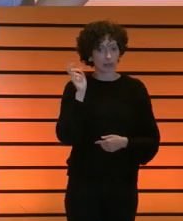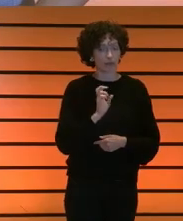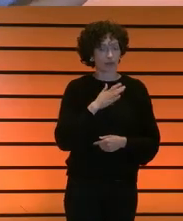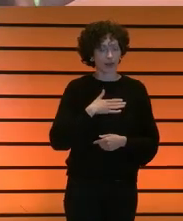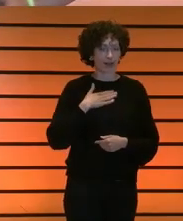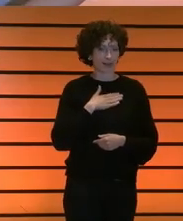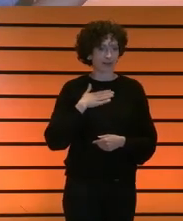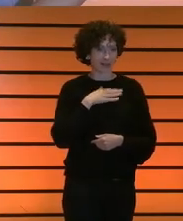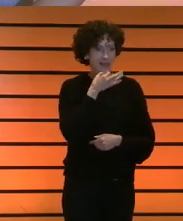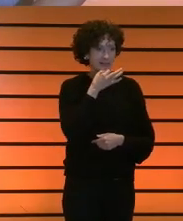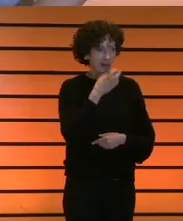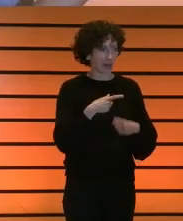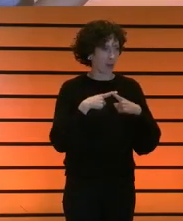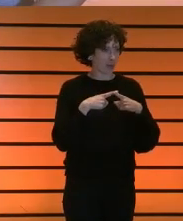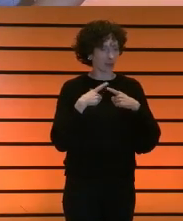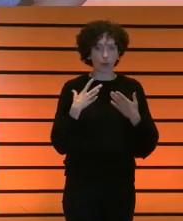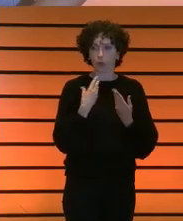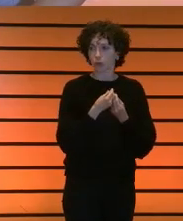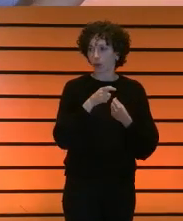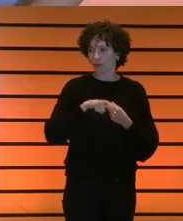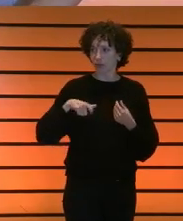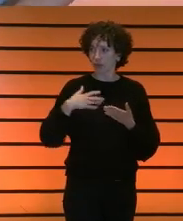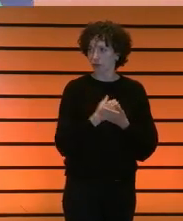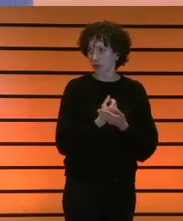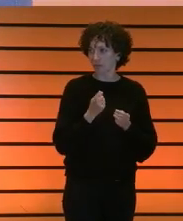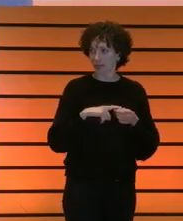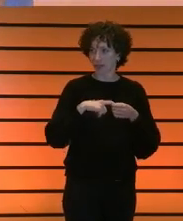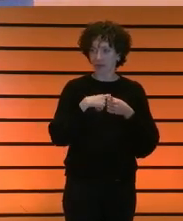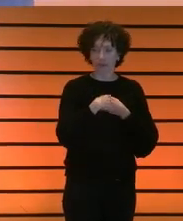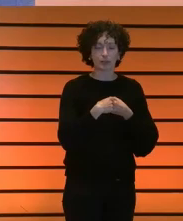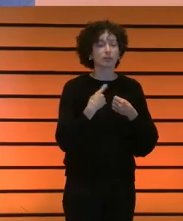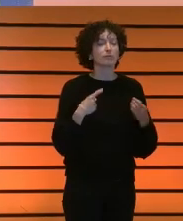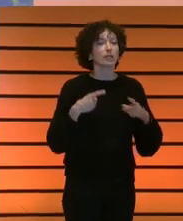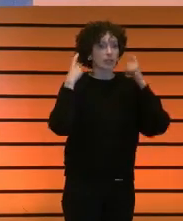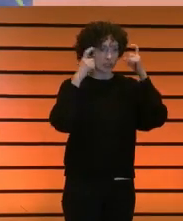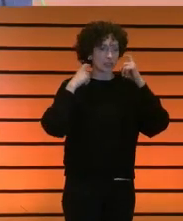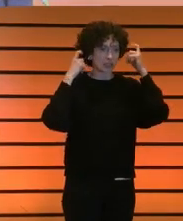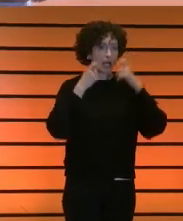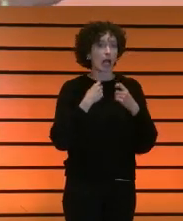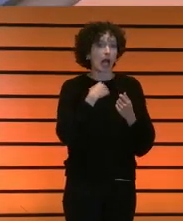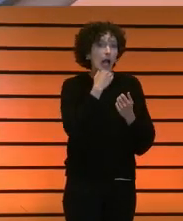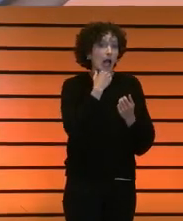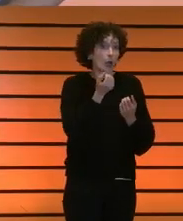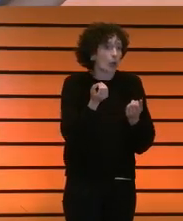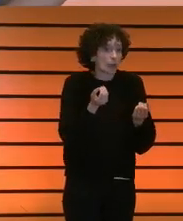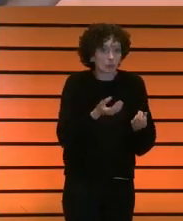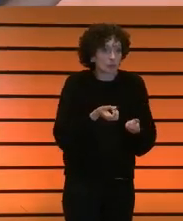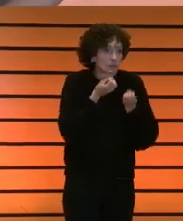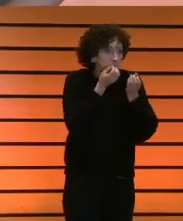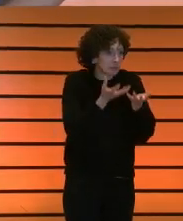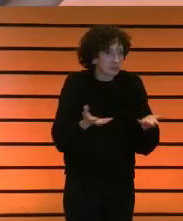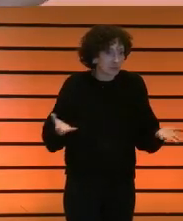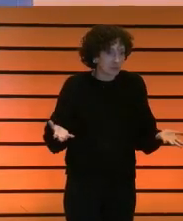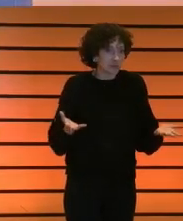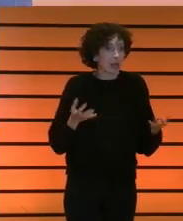aquí compartiendo la tarde con todas las personas presentes, y vamos a tratar de aportar un pequeño y modestísimo grano de arena